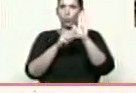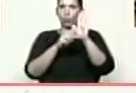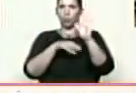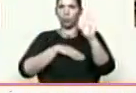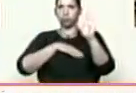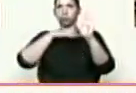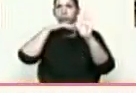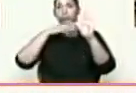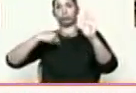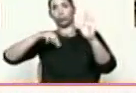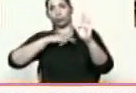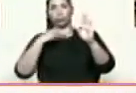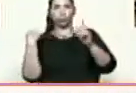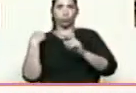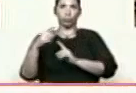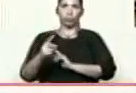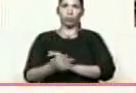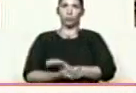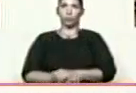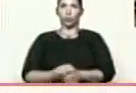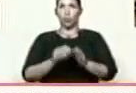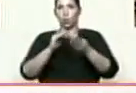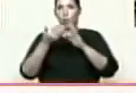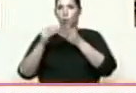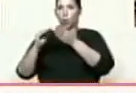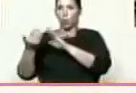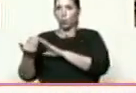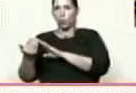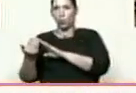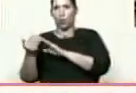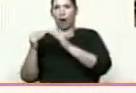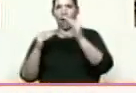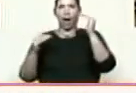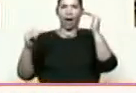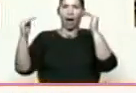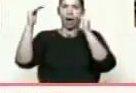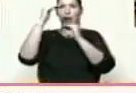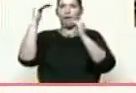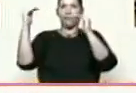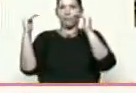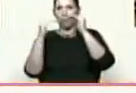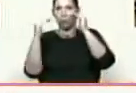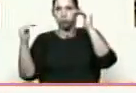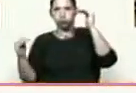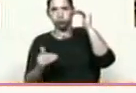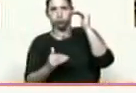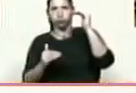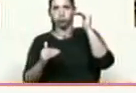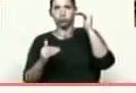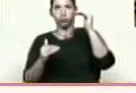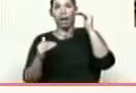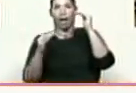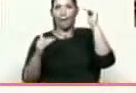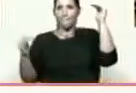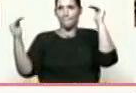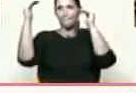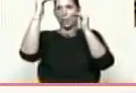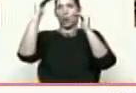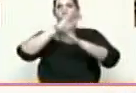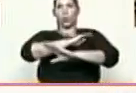Nosotros queremos no que la comuna esté arriba y abajo y en el medio, sino que lo que está arriba, que es el poder nacional, esté en la